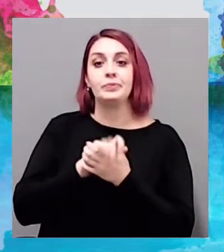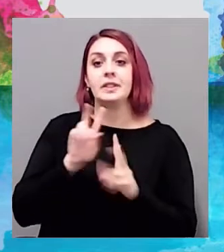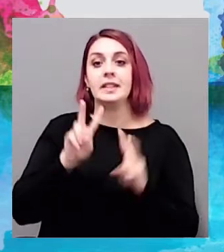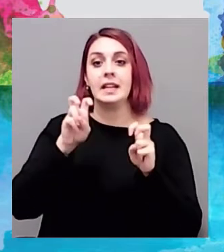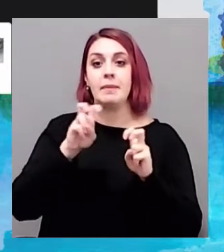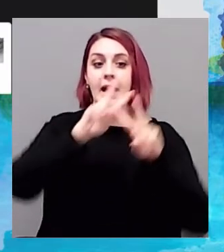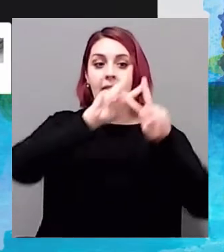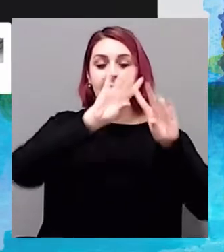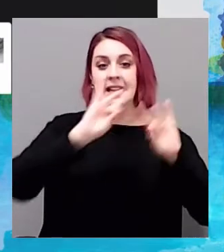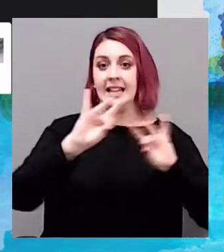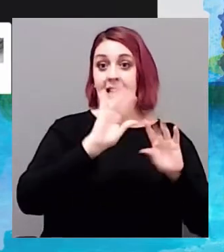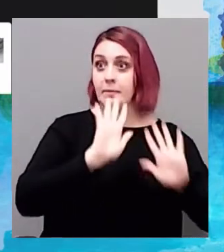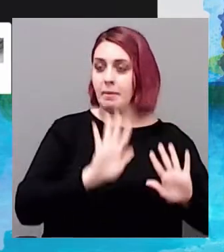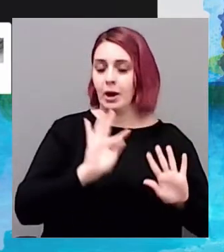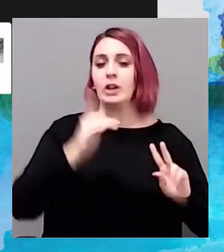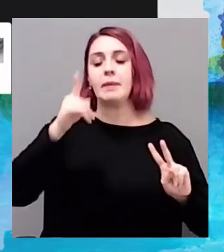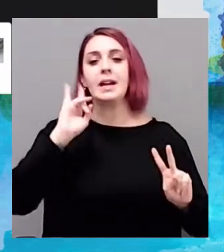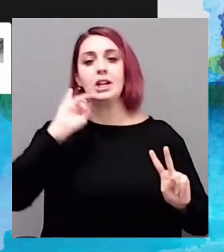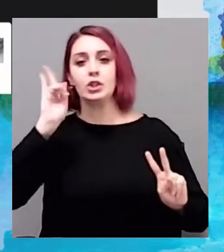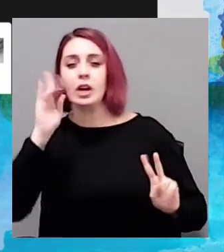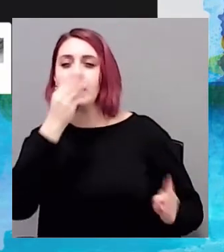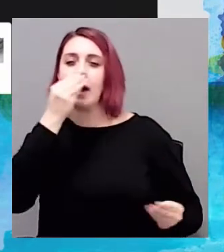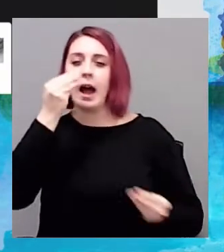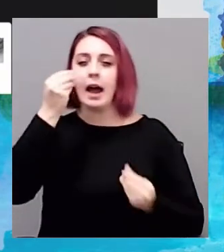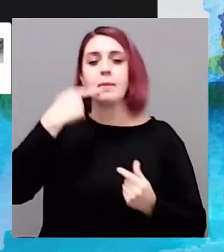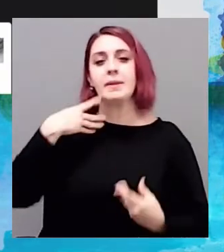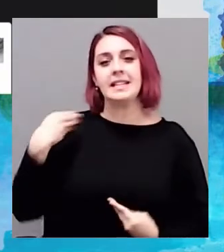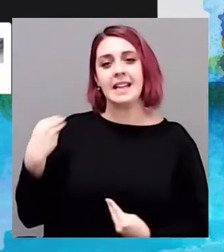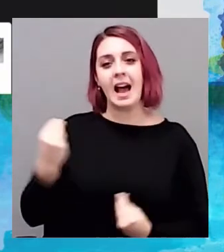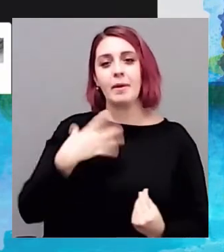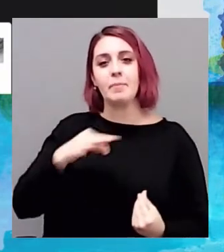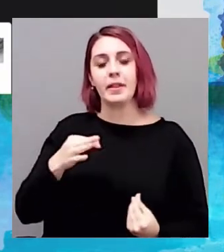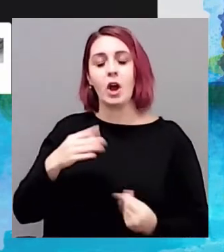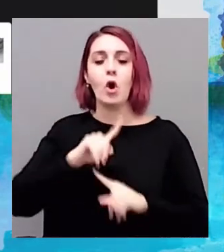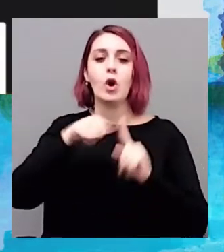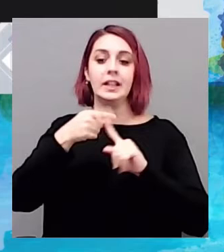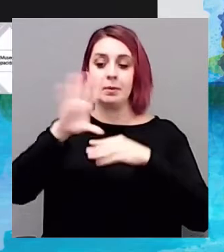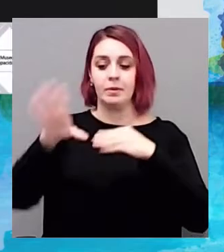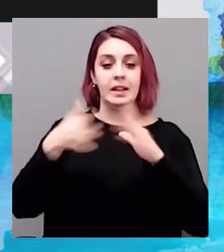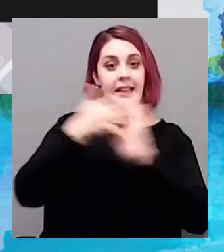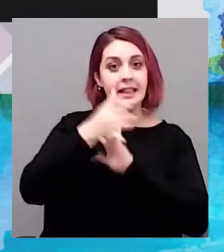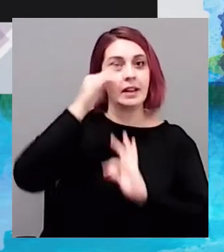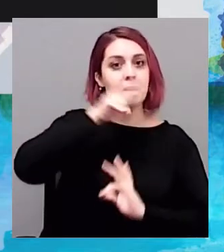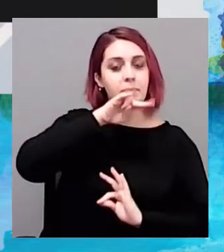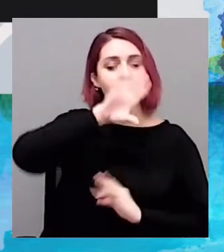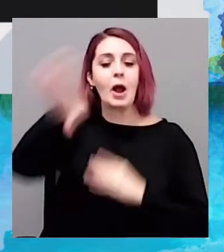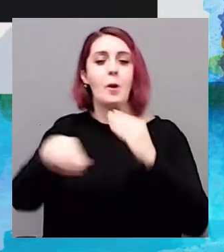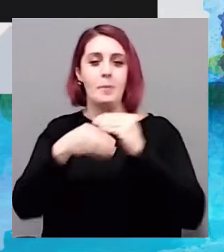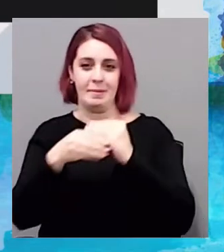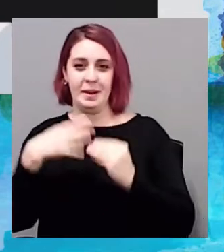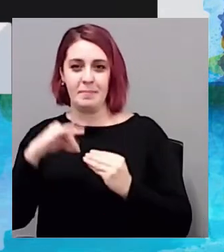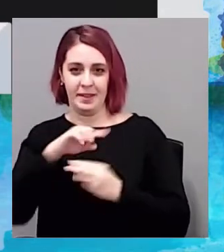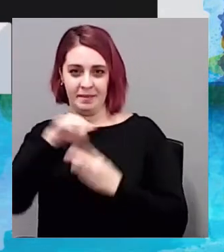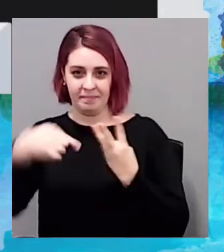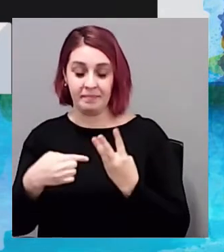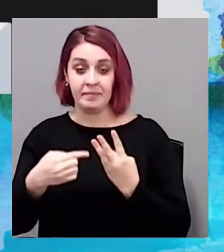exploración táctil, sino también los sonidos, los aromas y los sabores que pueden servir para complementar esa descripción verbal. Y sobre todo también los